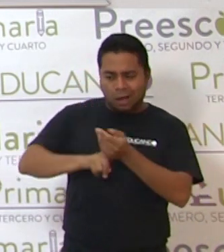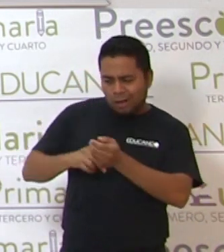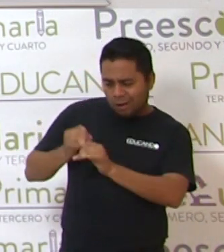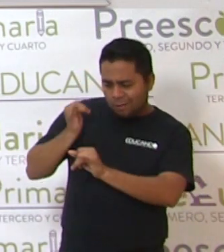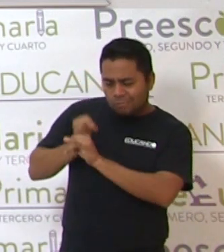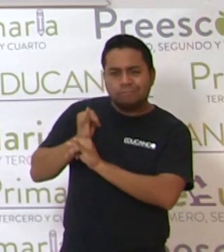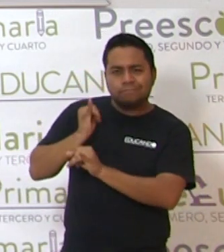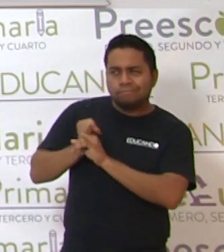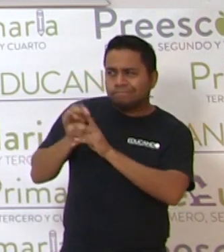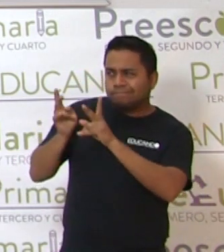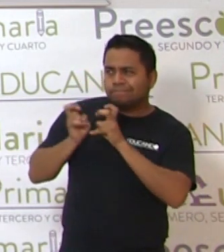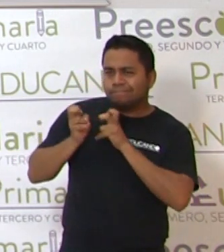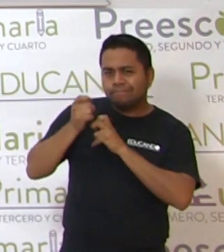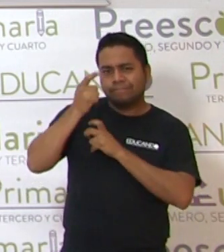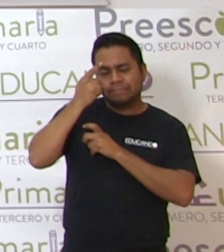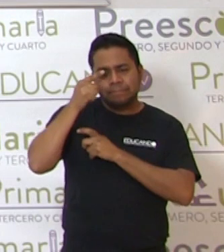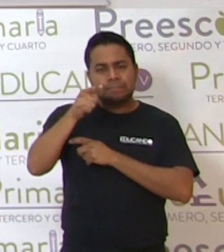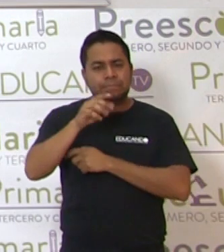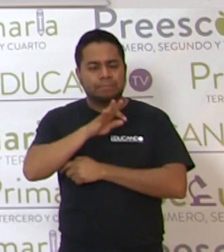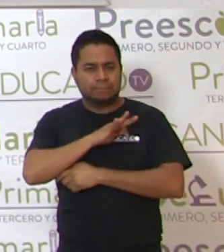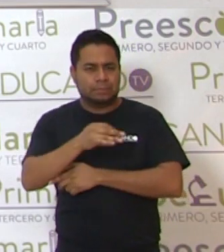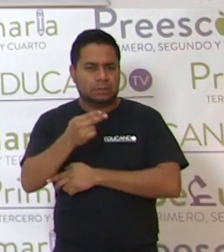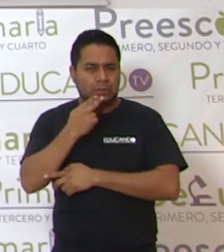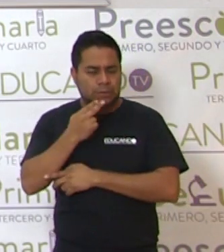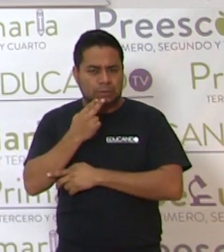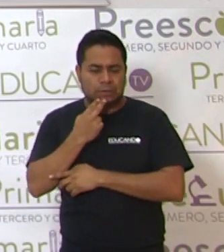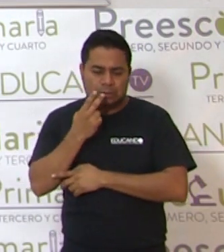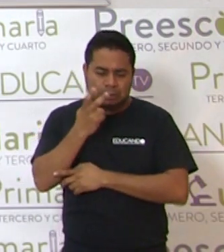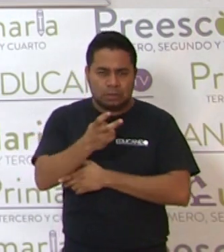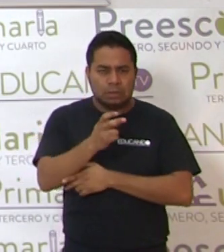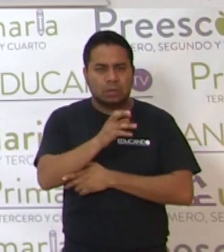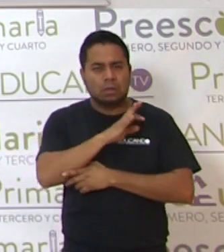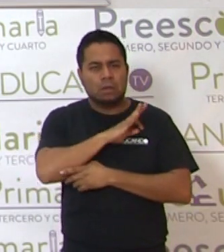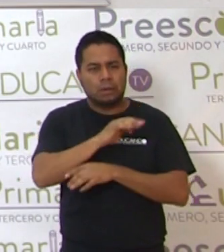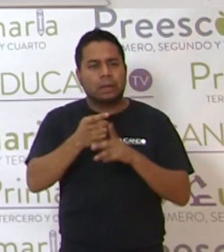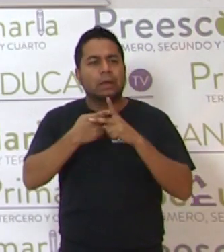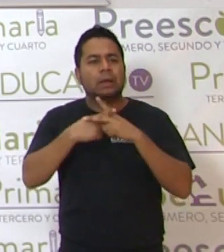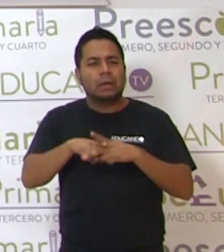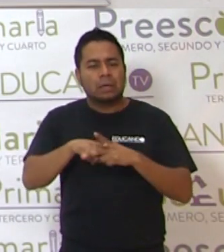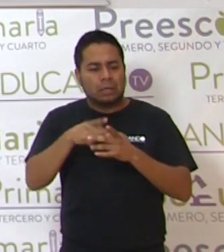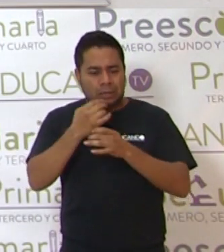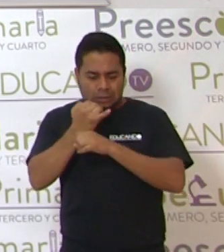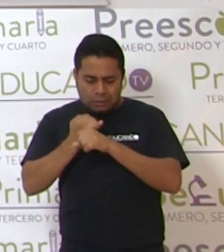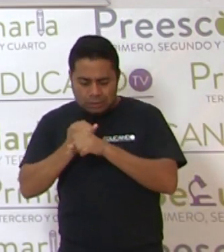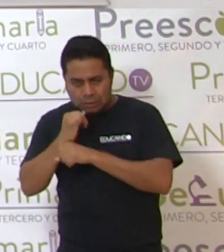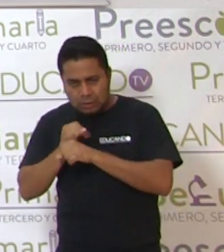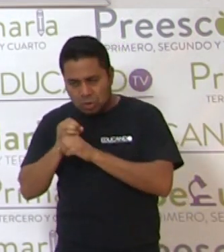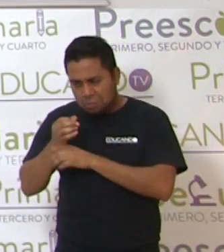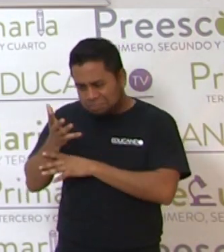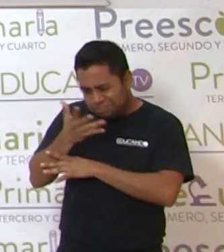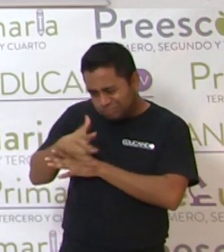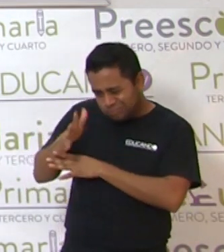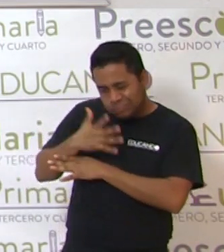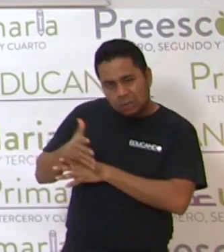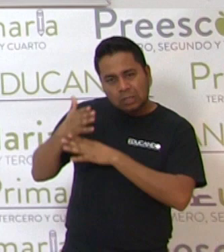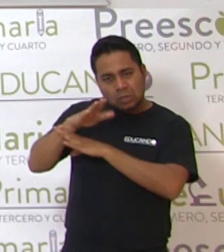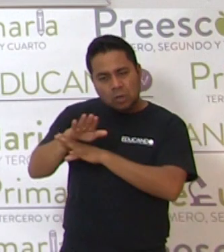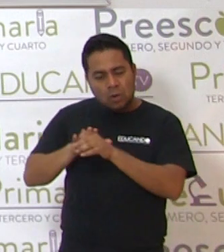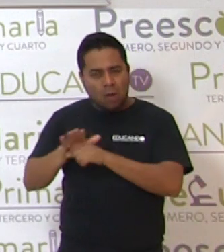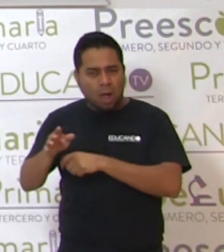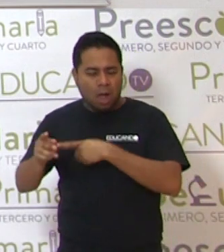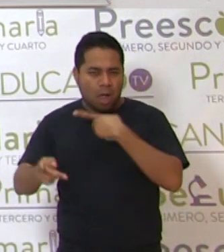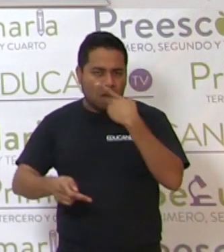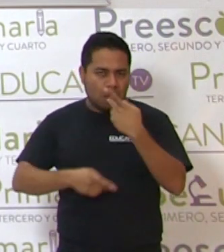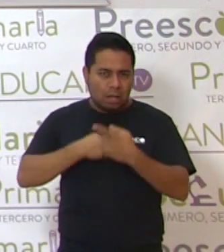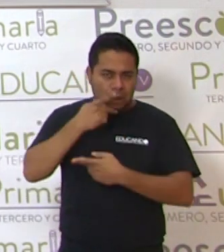¿de acuerdo? Para que tú tengas esta referencia y así puedas empezar a investigar o a buscar sobre este tipo de poemas,